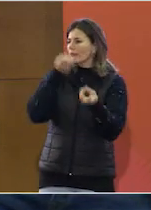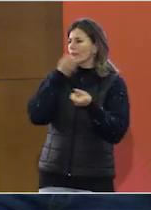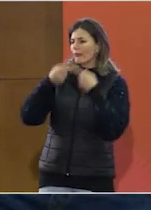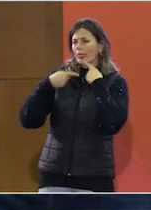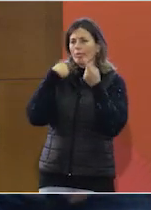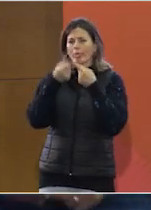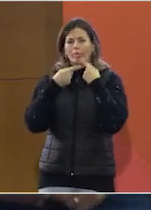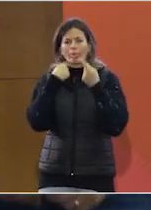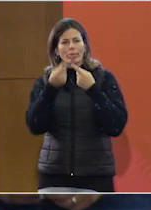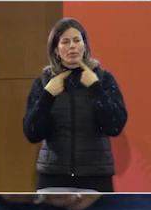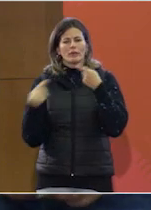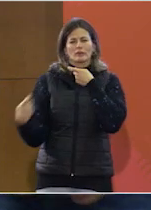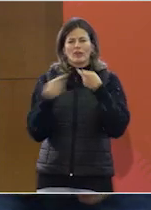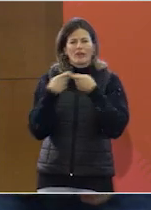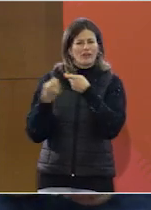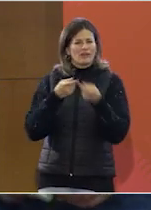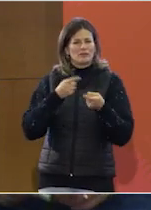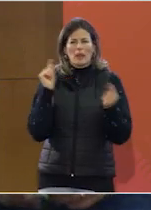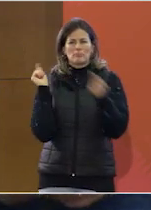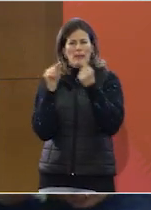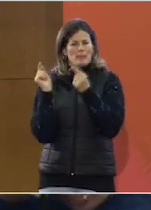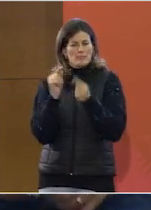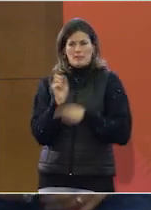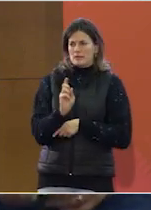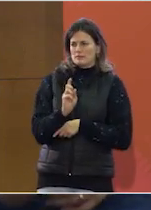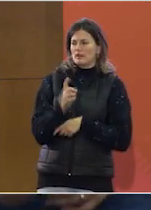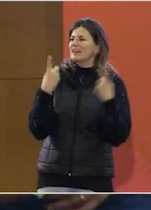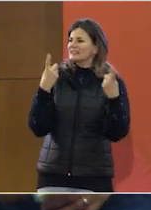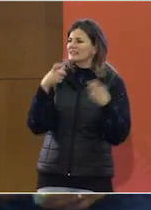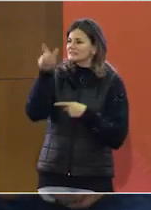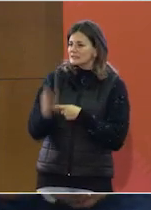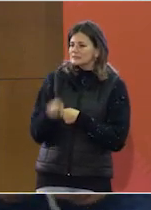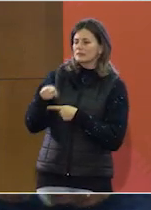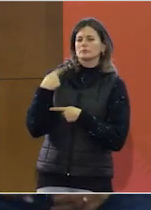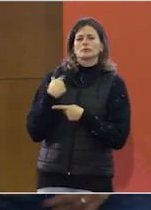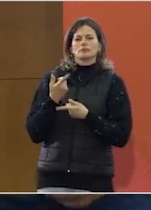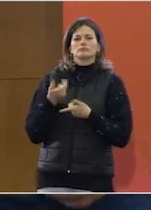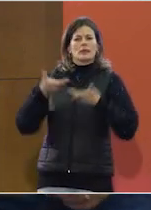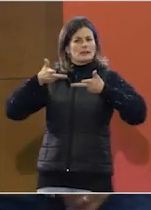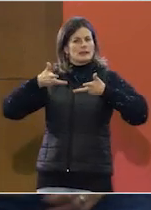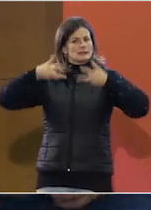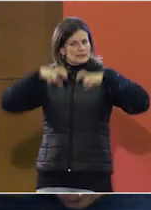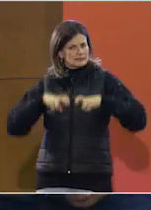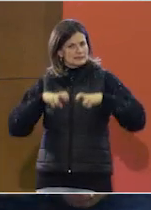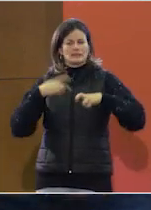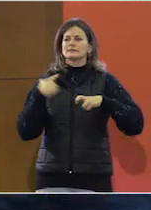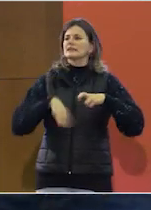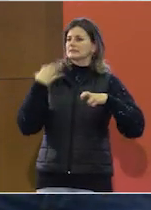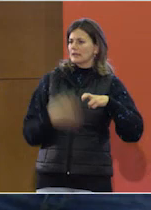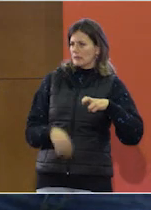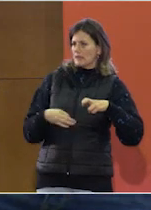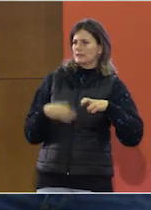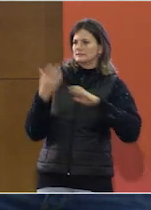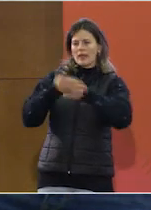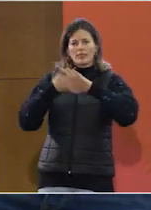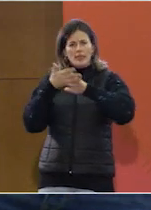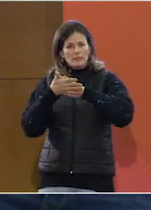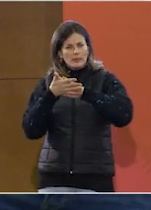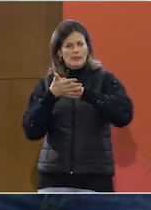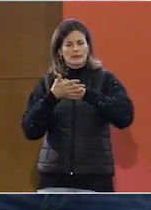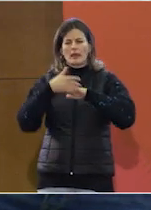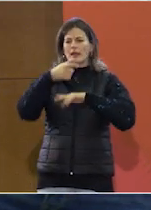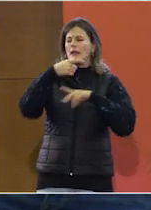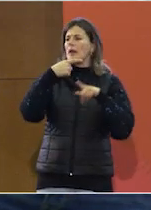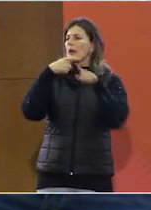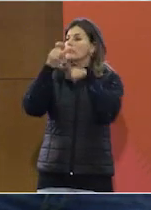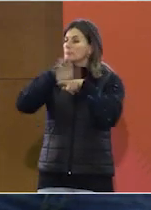los que unos se agreden contra los otros. Hace falta alguien que se siente en una mesa y sea capaz de poner en esa mesa a